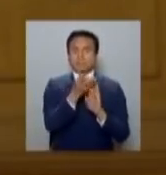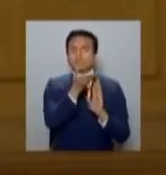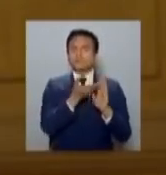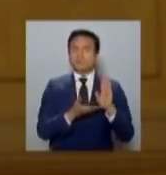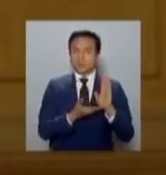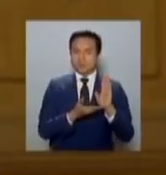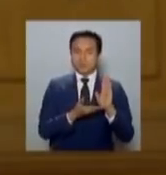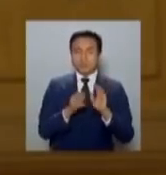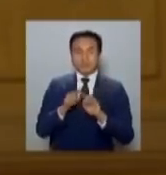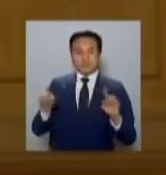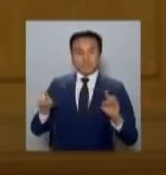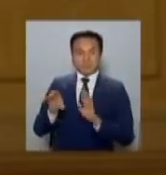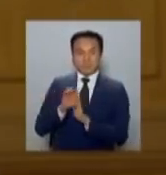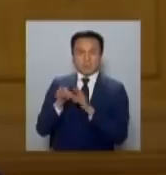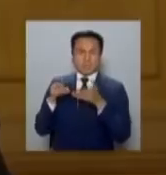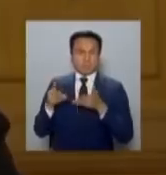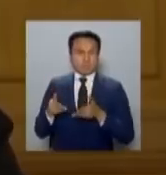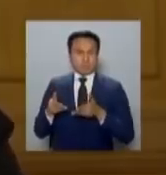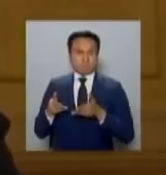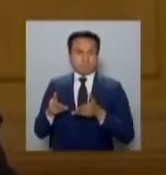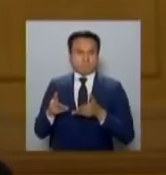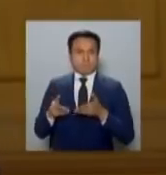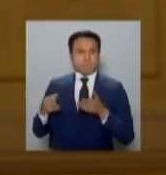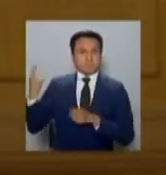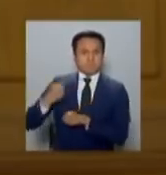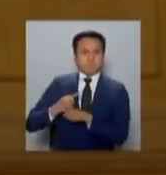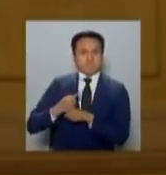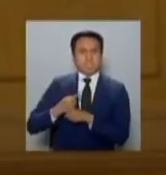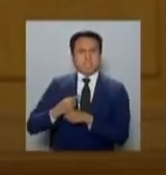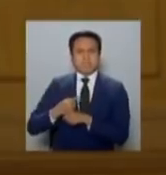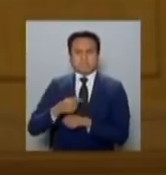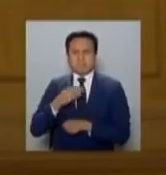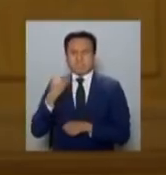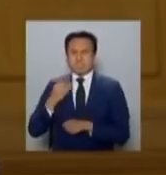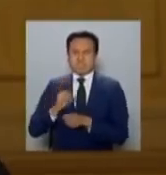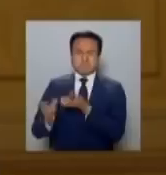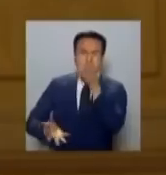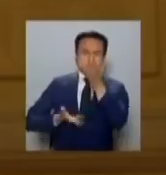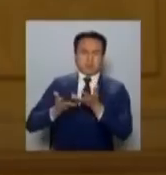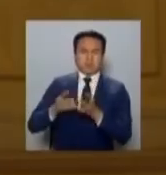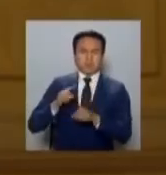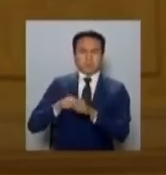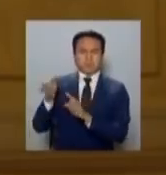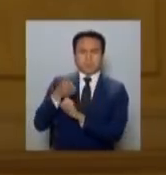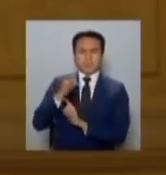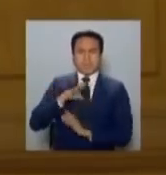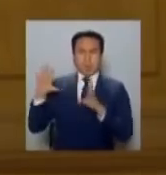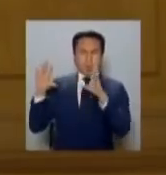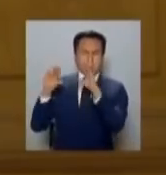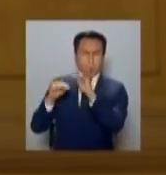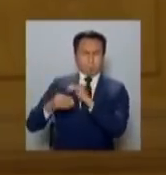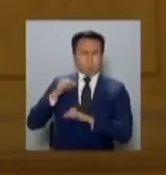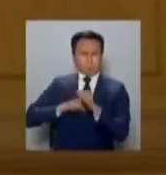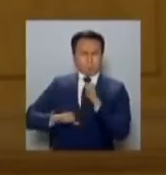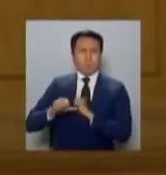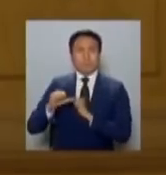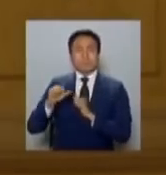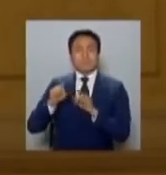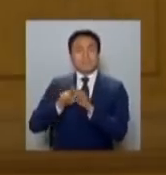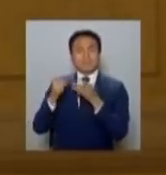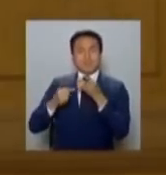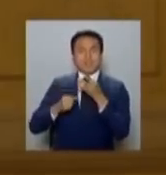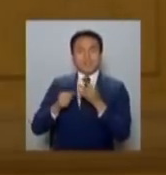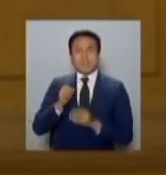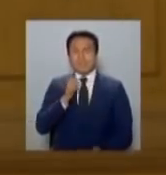otros dos independientes, pero que son cercanos al Partido Socialista, que son Mario Marcel en Hacienda y Antonio Urrejola en la Cancillería, se